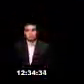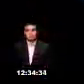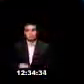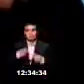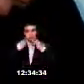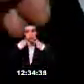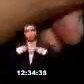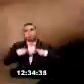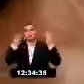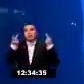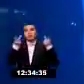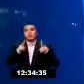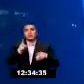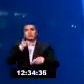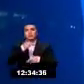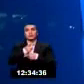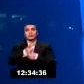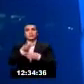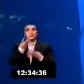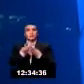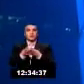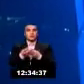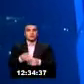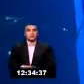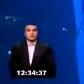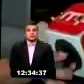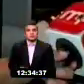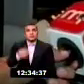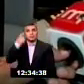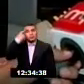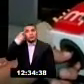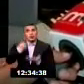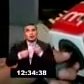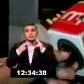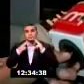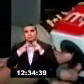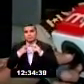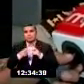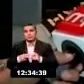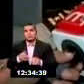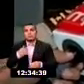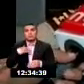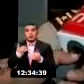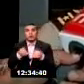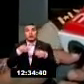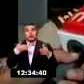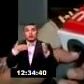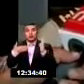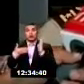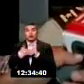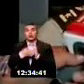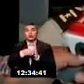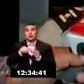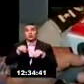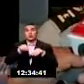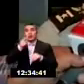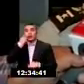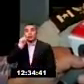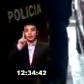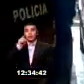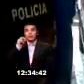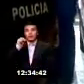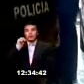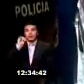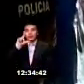a conocer también una boleta de detención por investigaciones que está vigente en contra del ciudadano Daniel